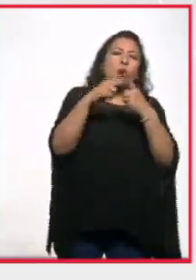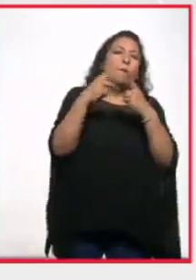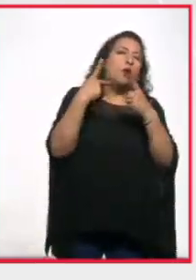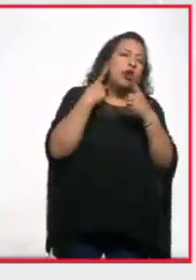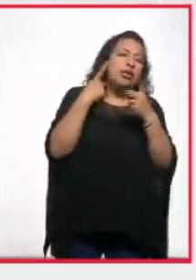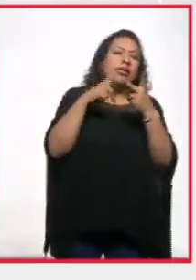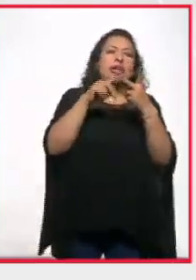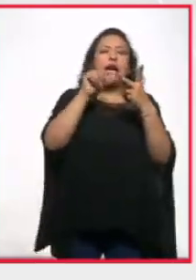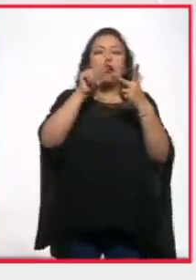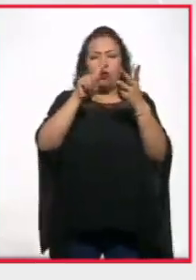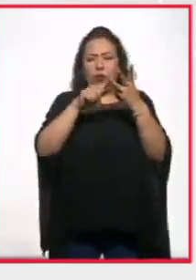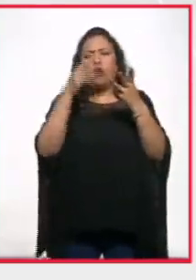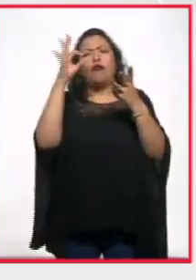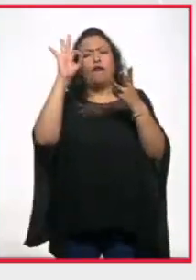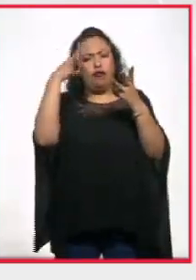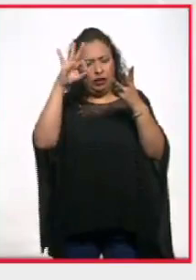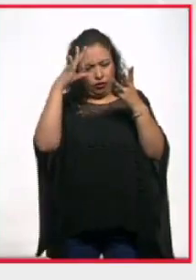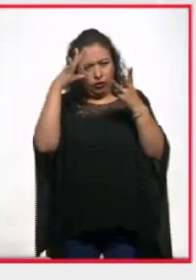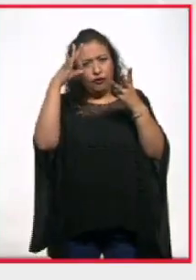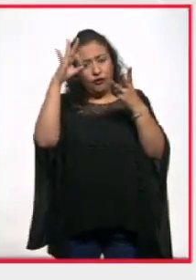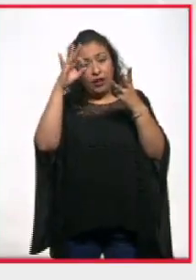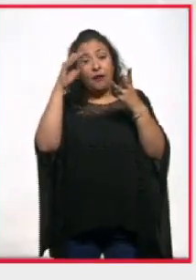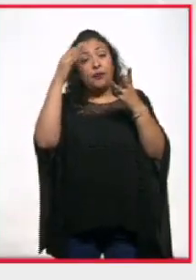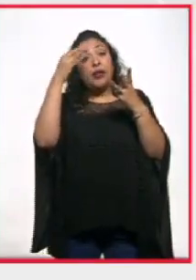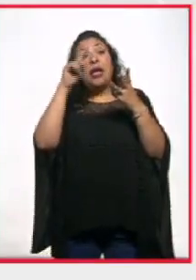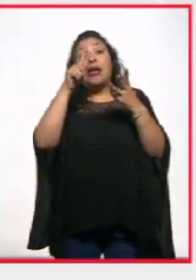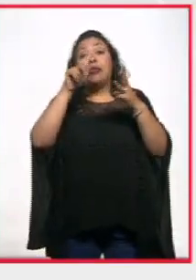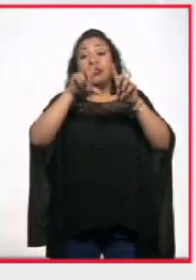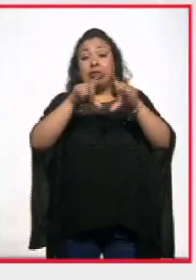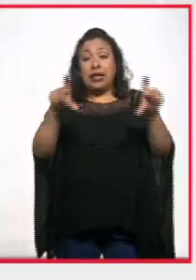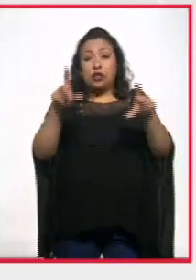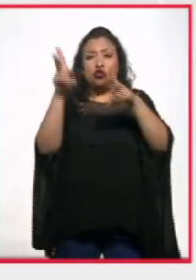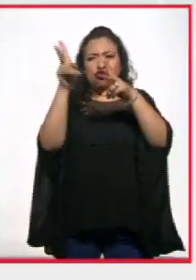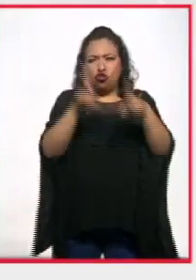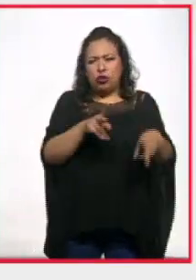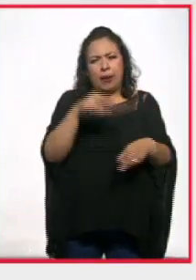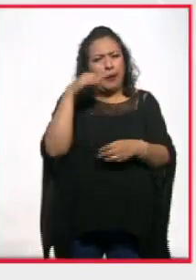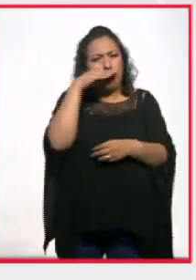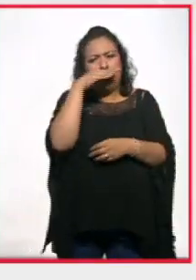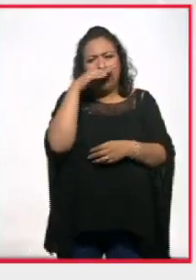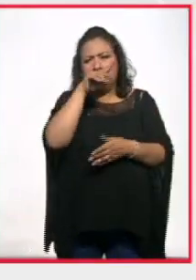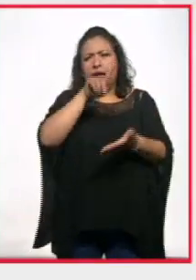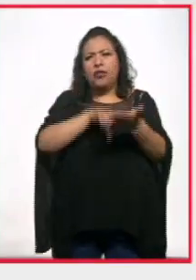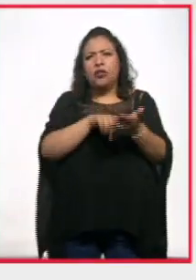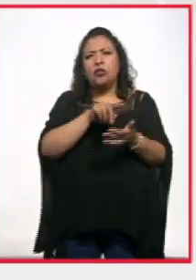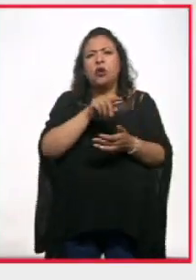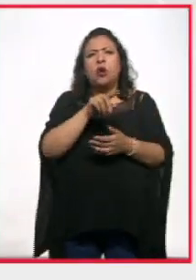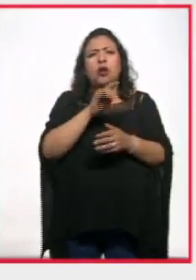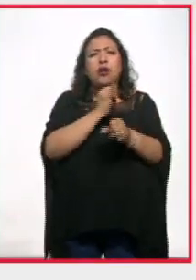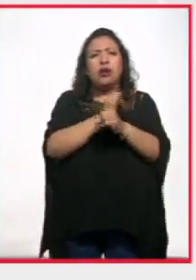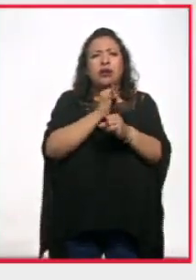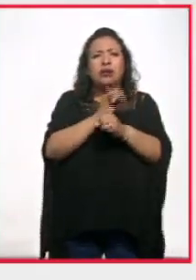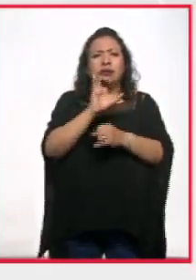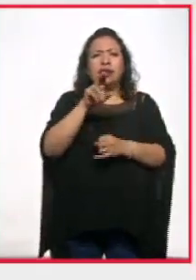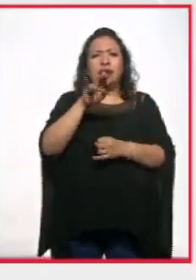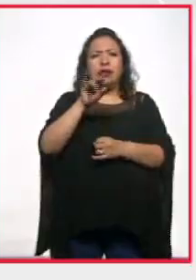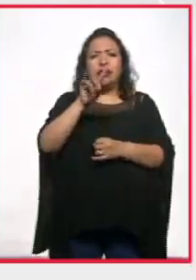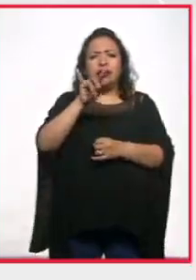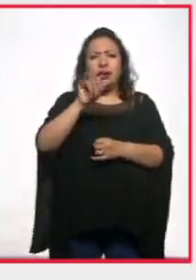antropología e inclusive la filosofía. El texto del coloquio se puede descargar de forma gratuita en el portal